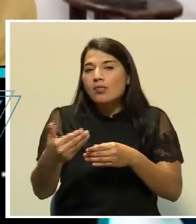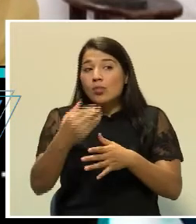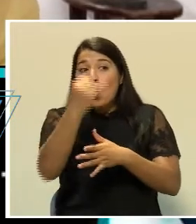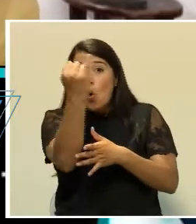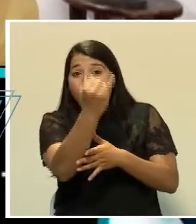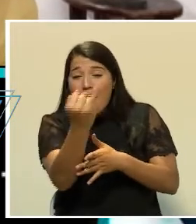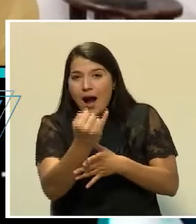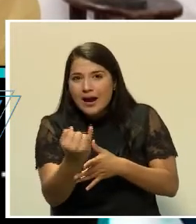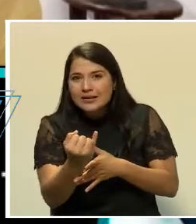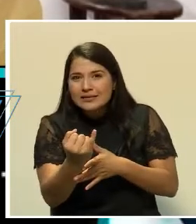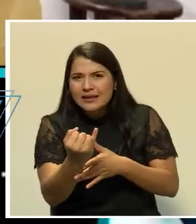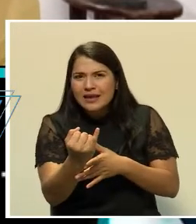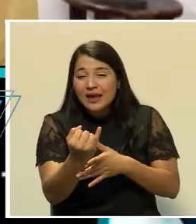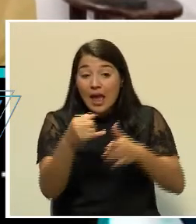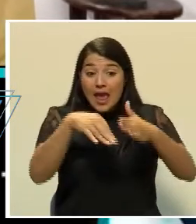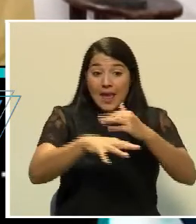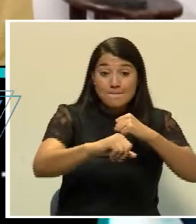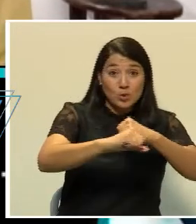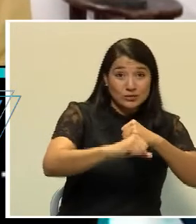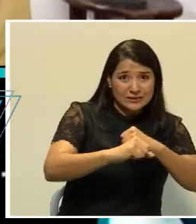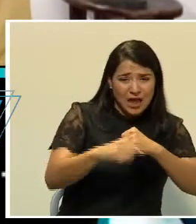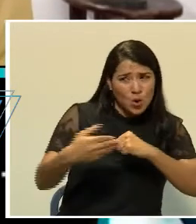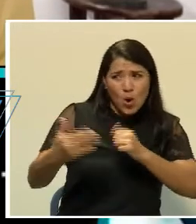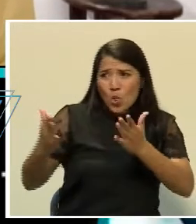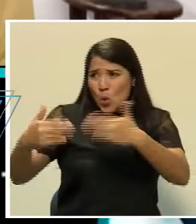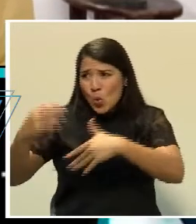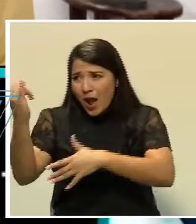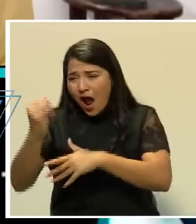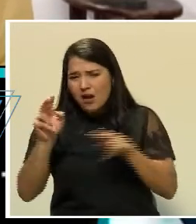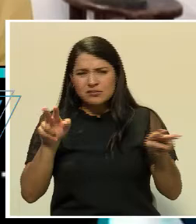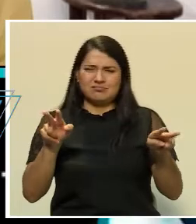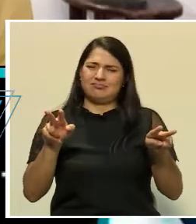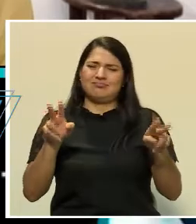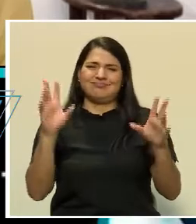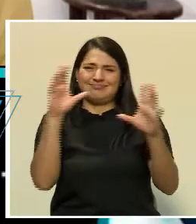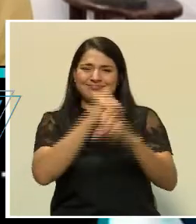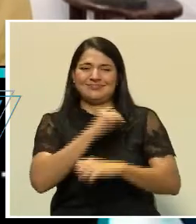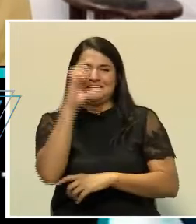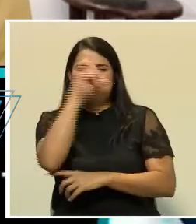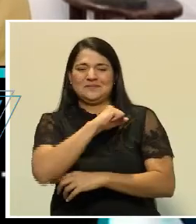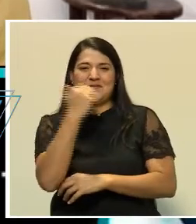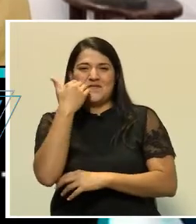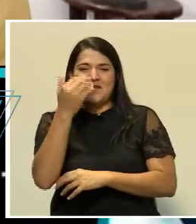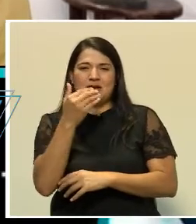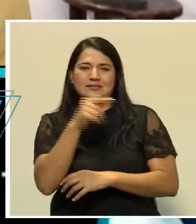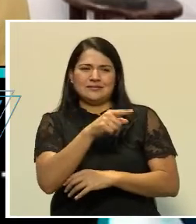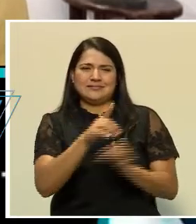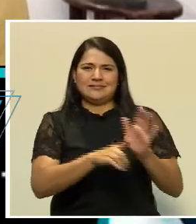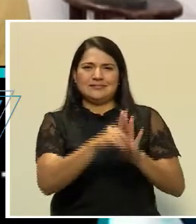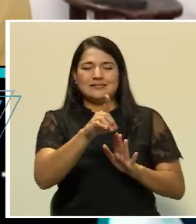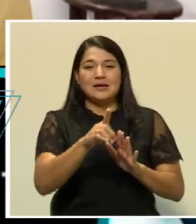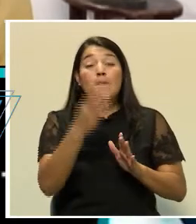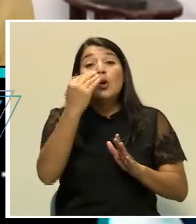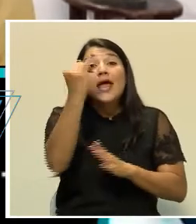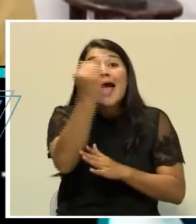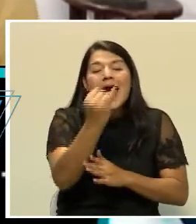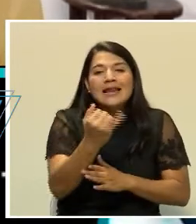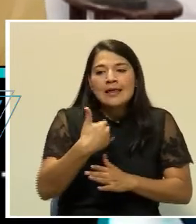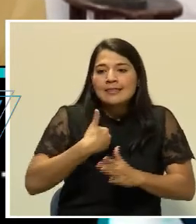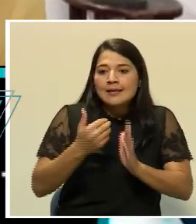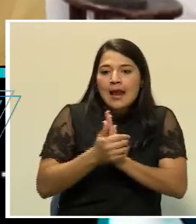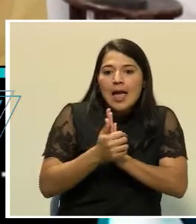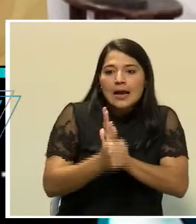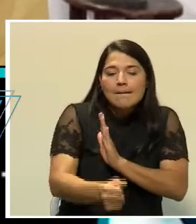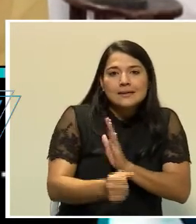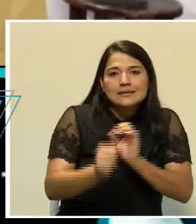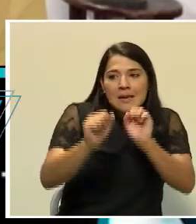creativa de por medio, cuando no lo hay, porque el arte tiene ese valor de ser siempre un motor y tener la capacidad de